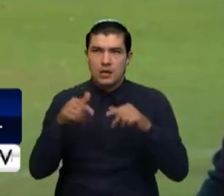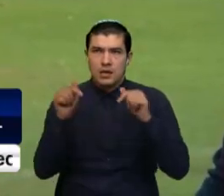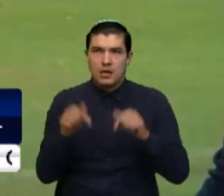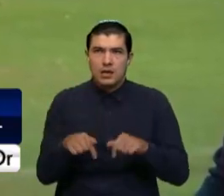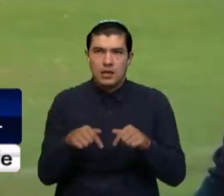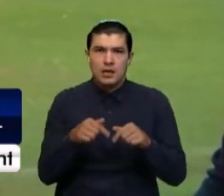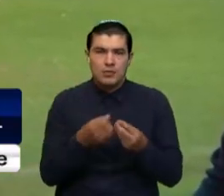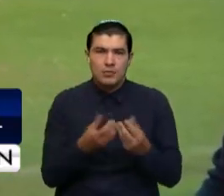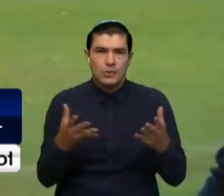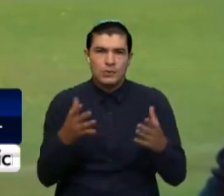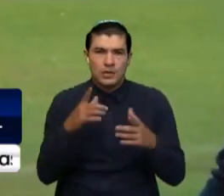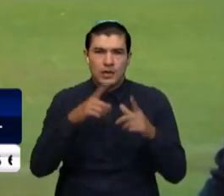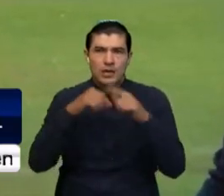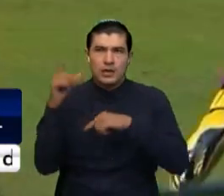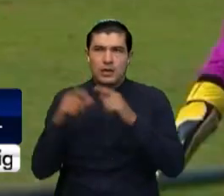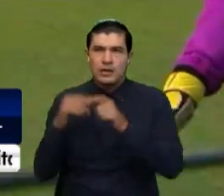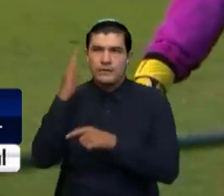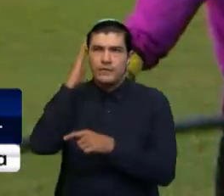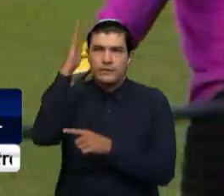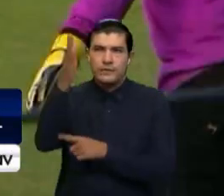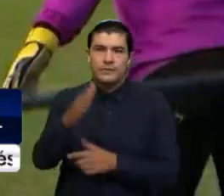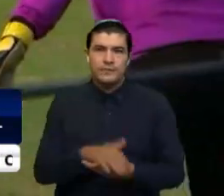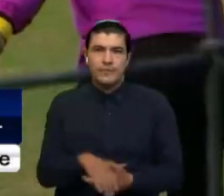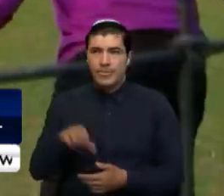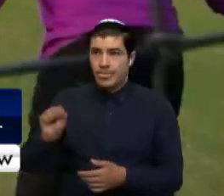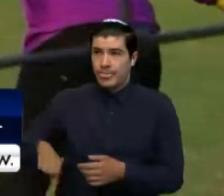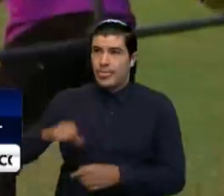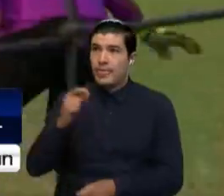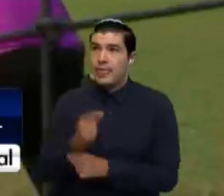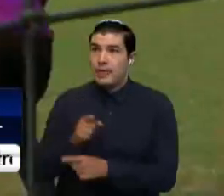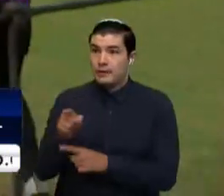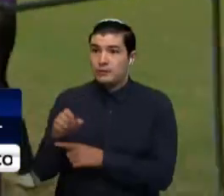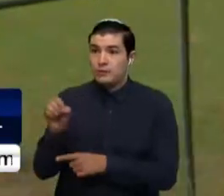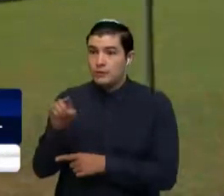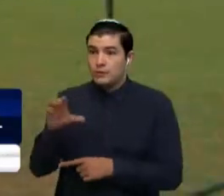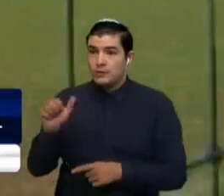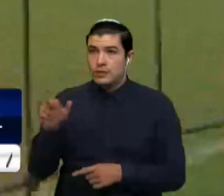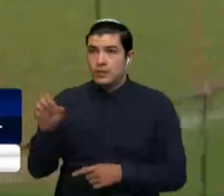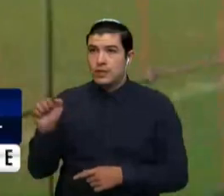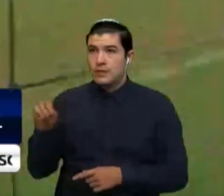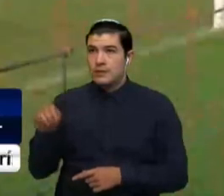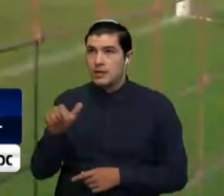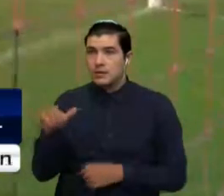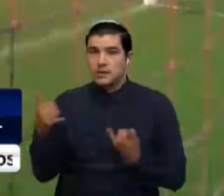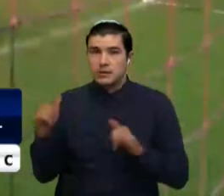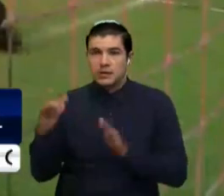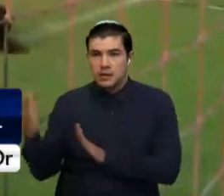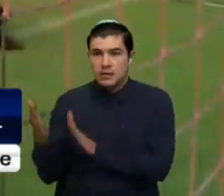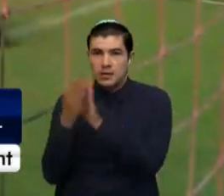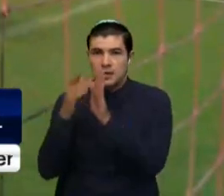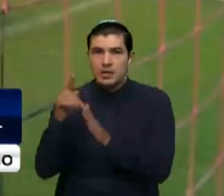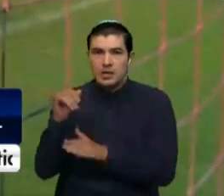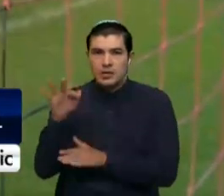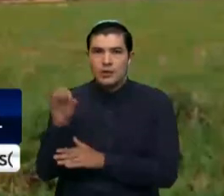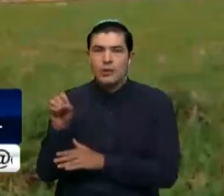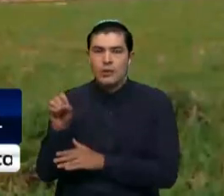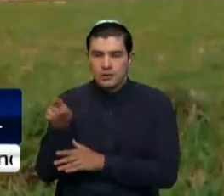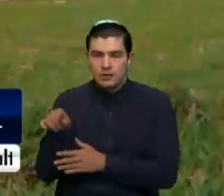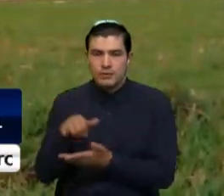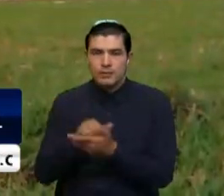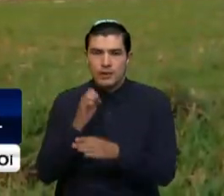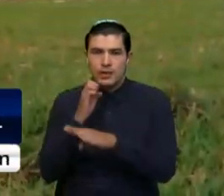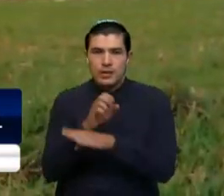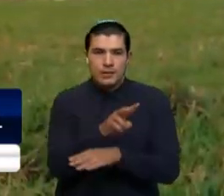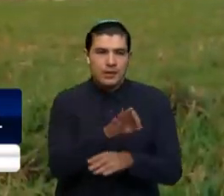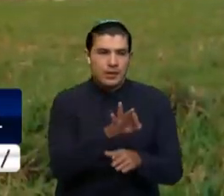cuna de muchas estrellas a futuro oscar a más ya está listo para afrontar la copa américa en quito ecuador- a realizarse entre